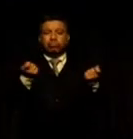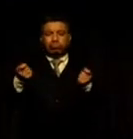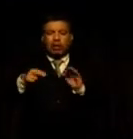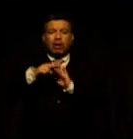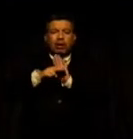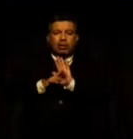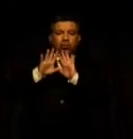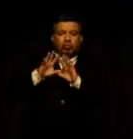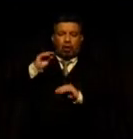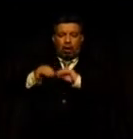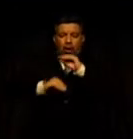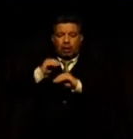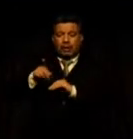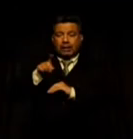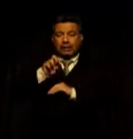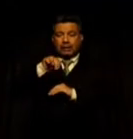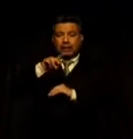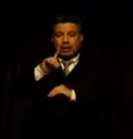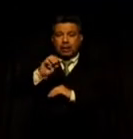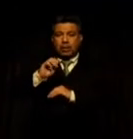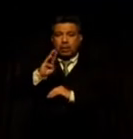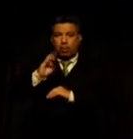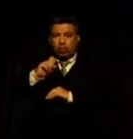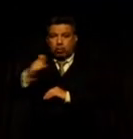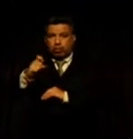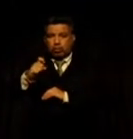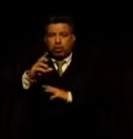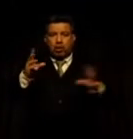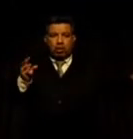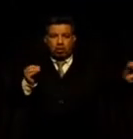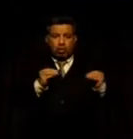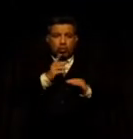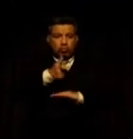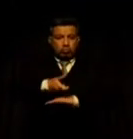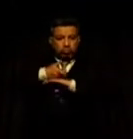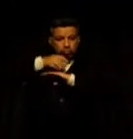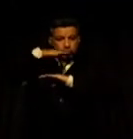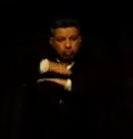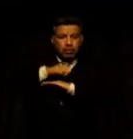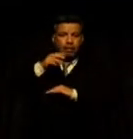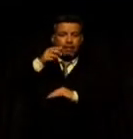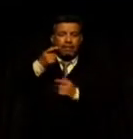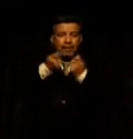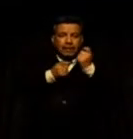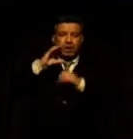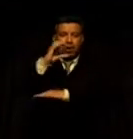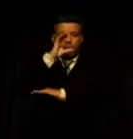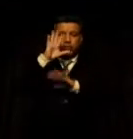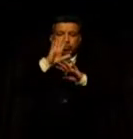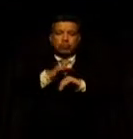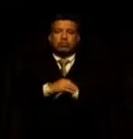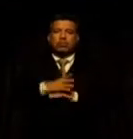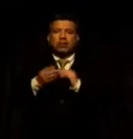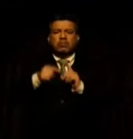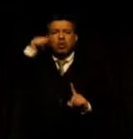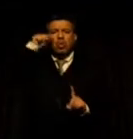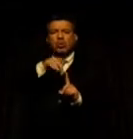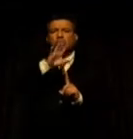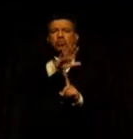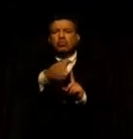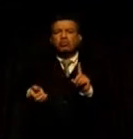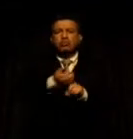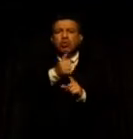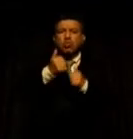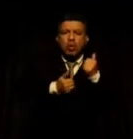es el sandbox se crea con la superintendencia financiera de colombia dijimos cuál es el objetivo que tenemos que lograr